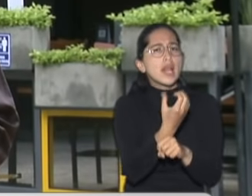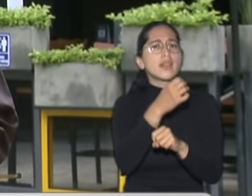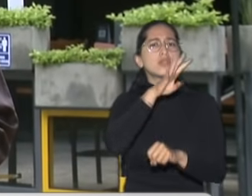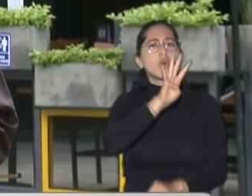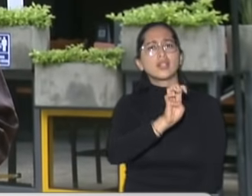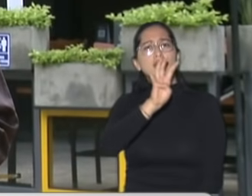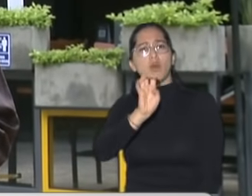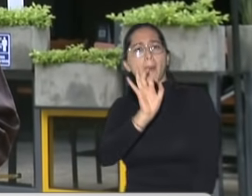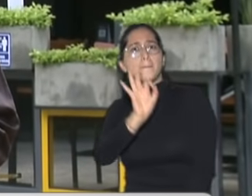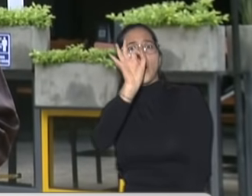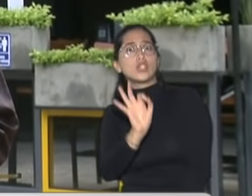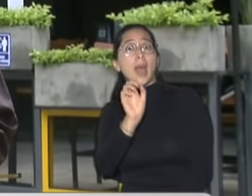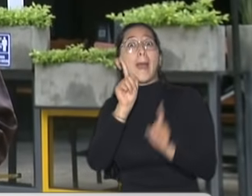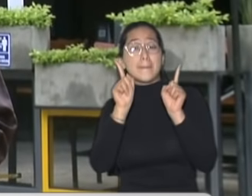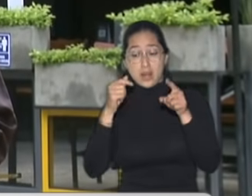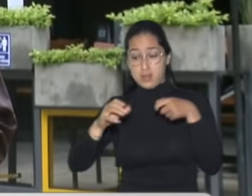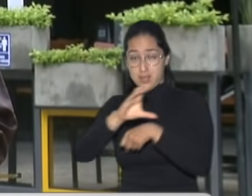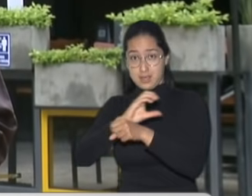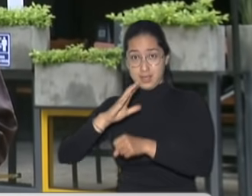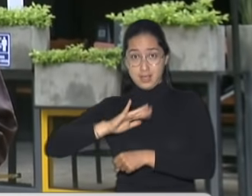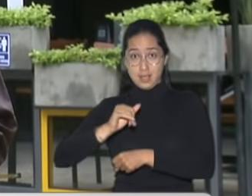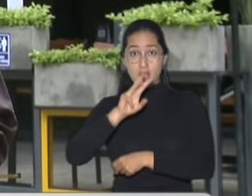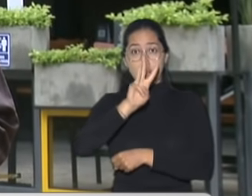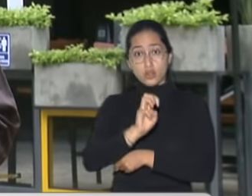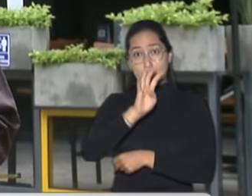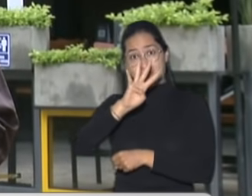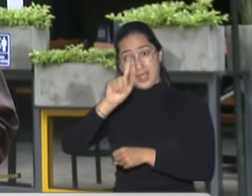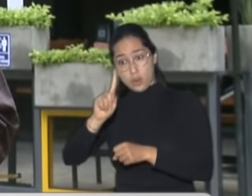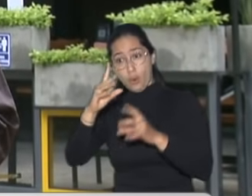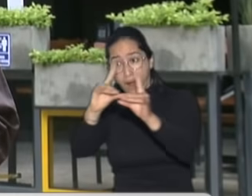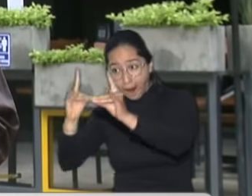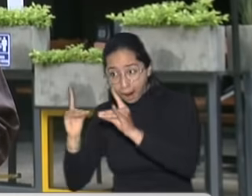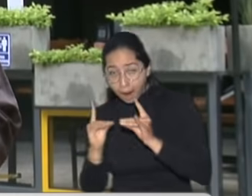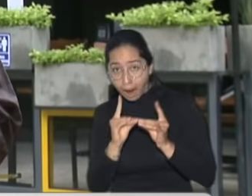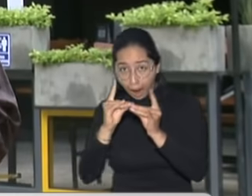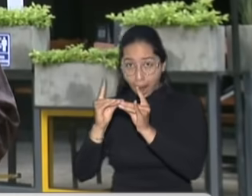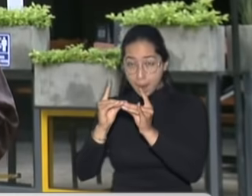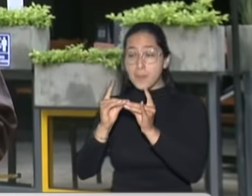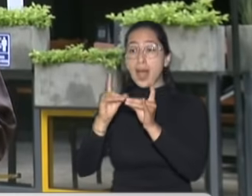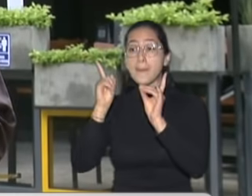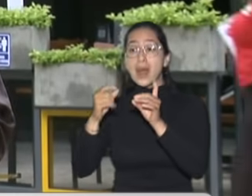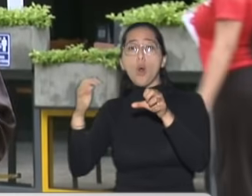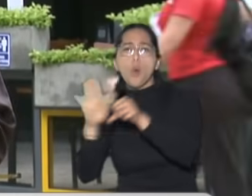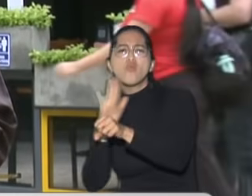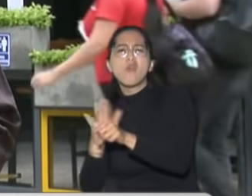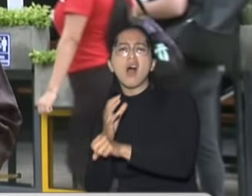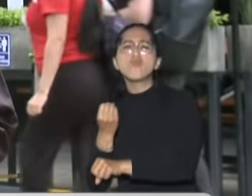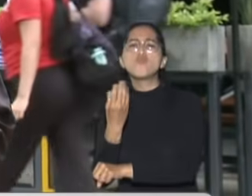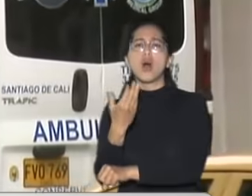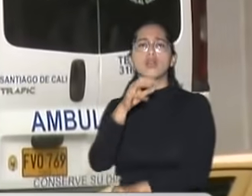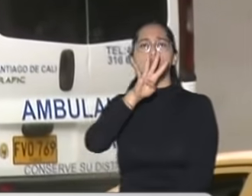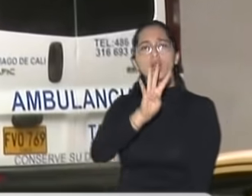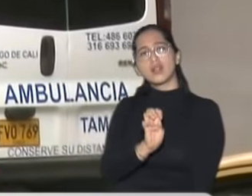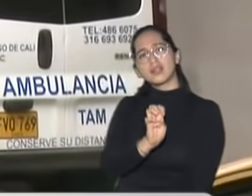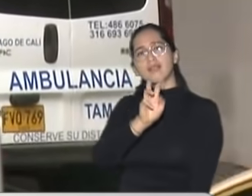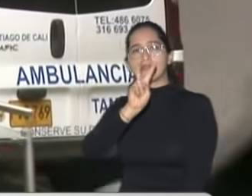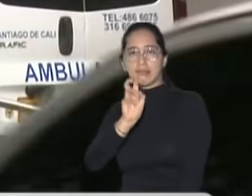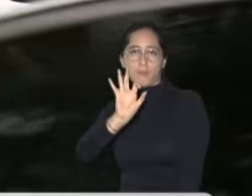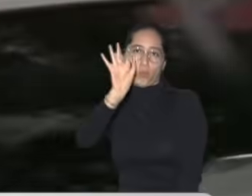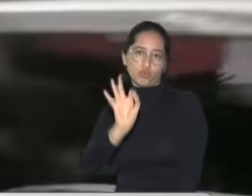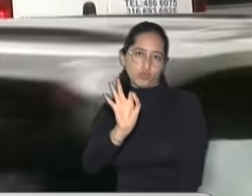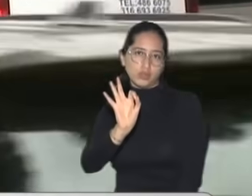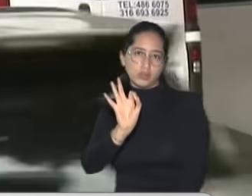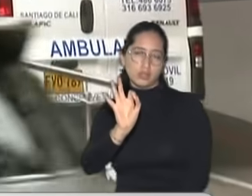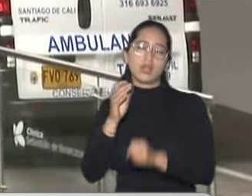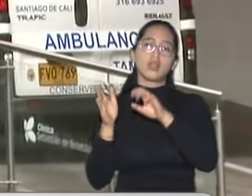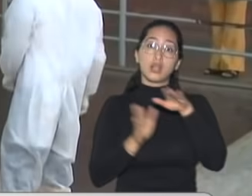99%, mientras que en Cali de 841 camas están ocupadas el 97%. Las